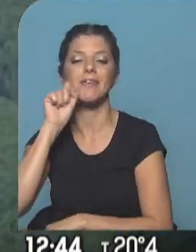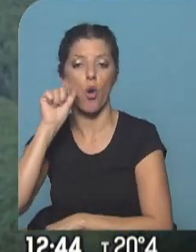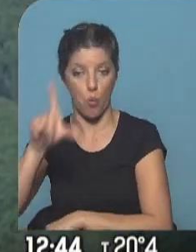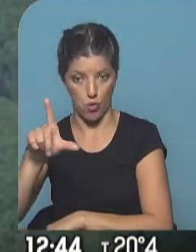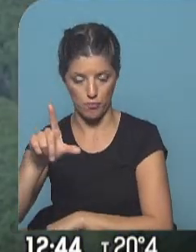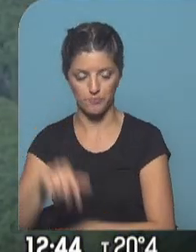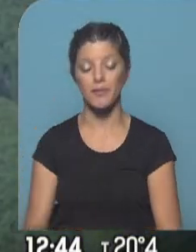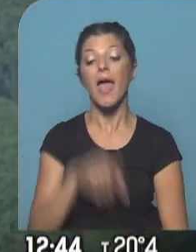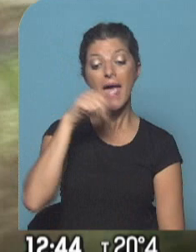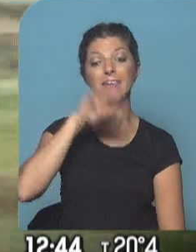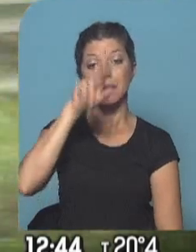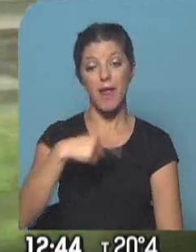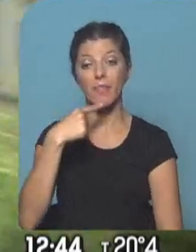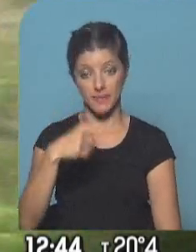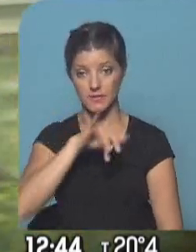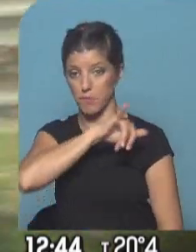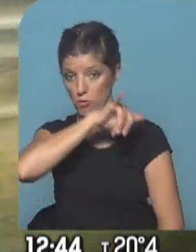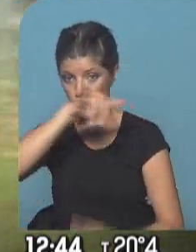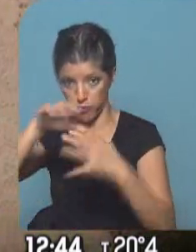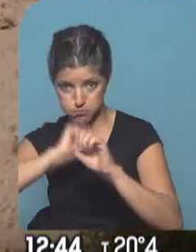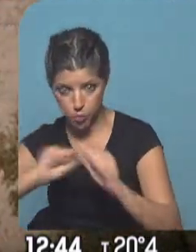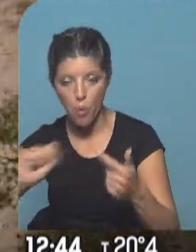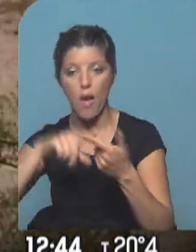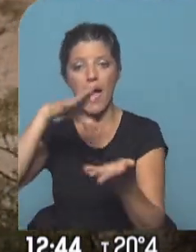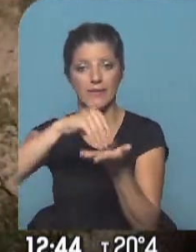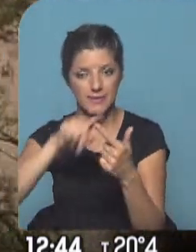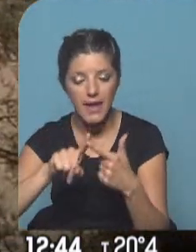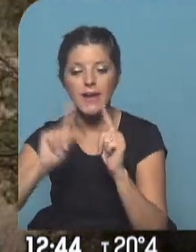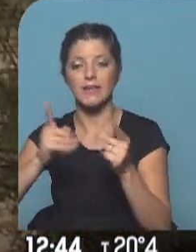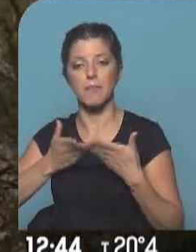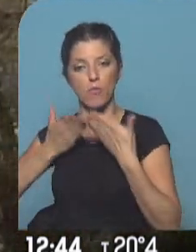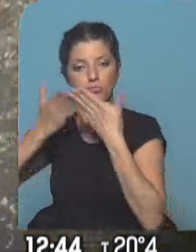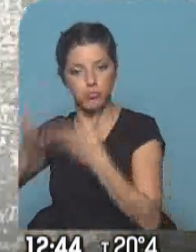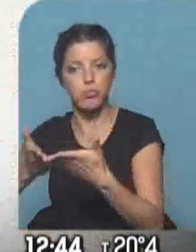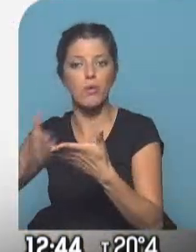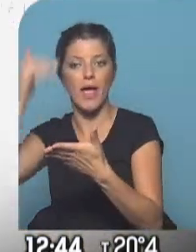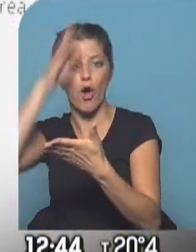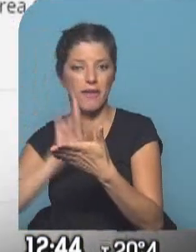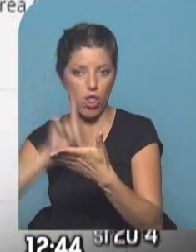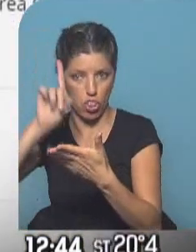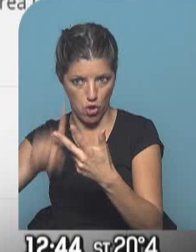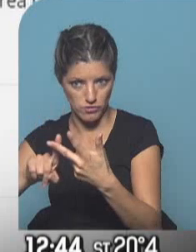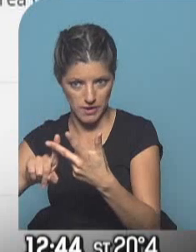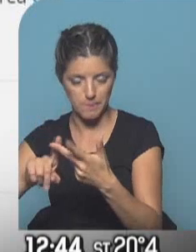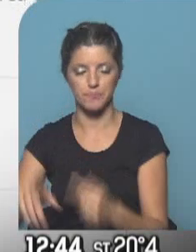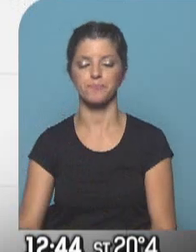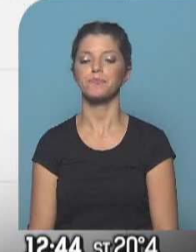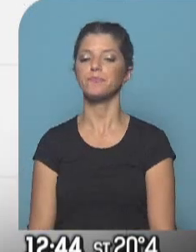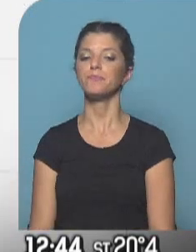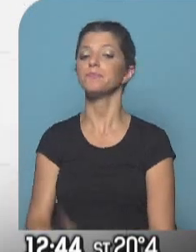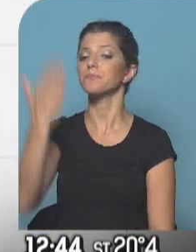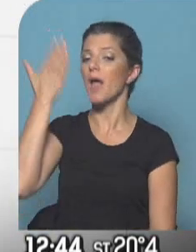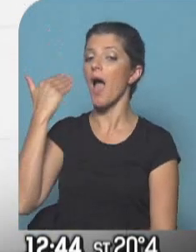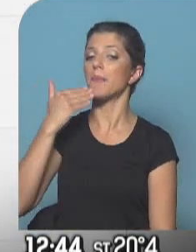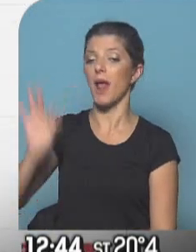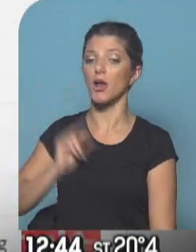bombardeos masivos por aire y tierra, avance de tropas terrestres y desembarco anfibio. En abril de 2017,